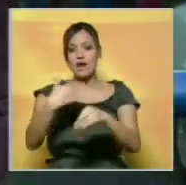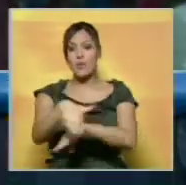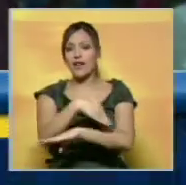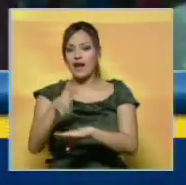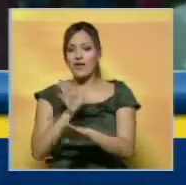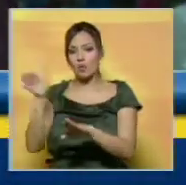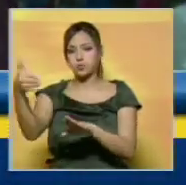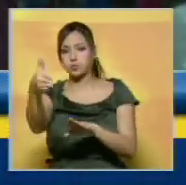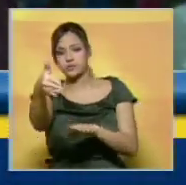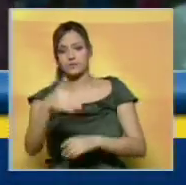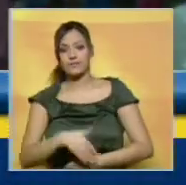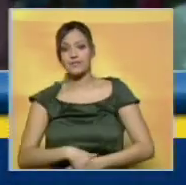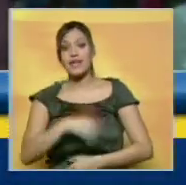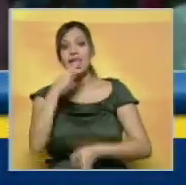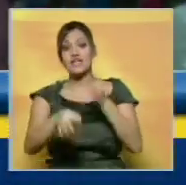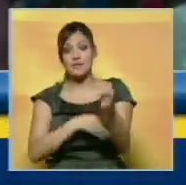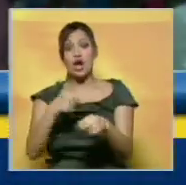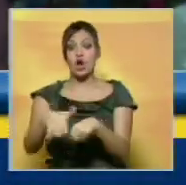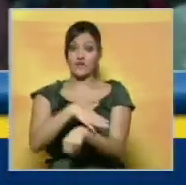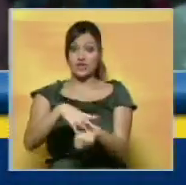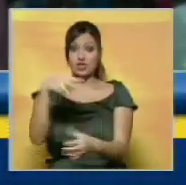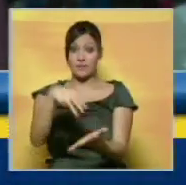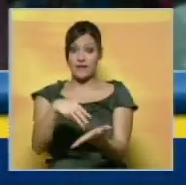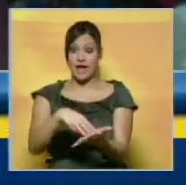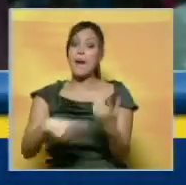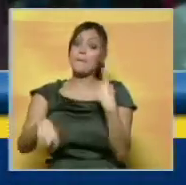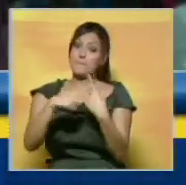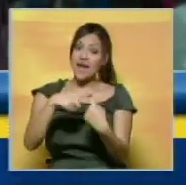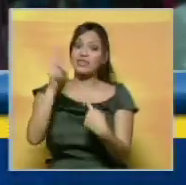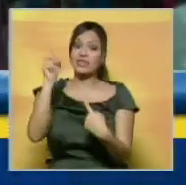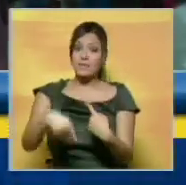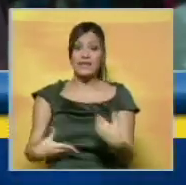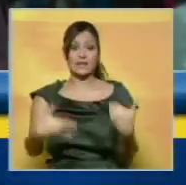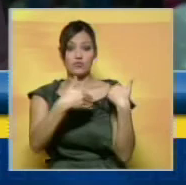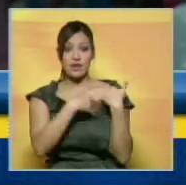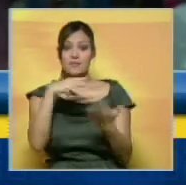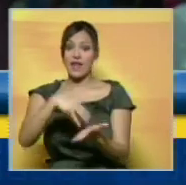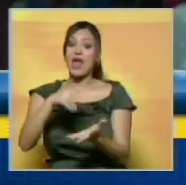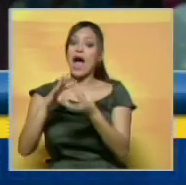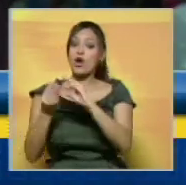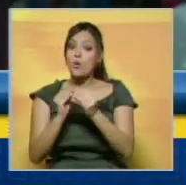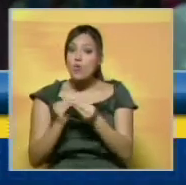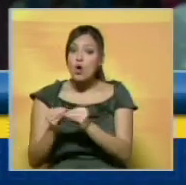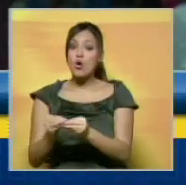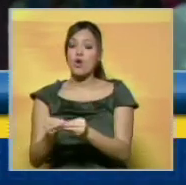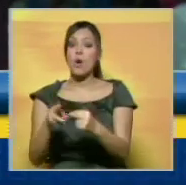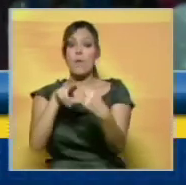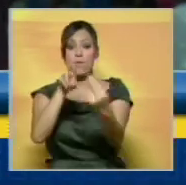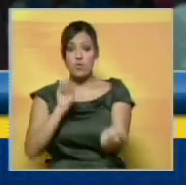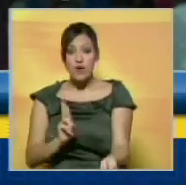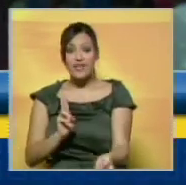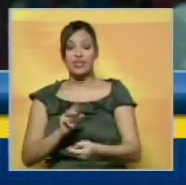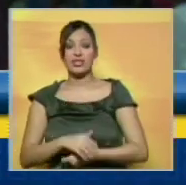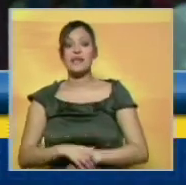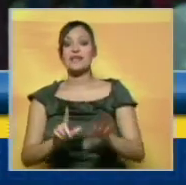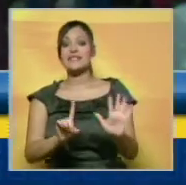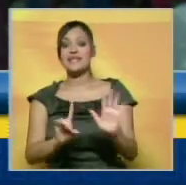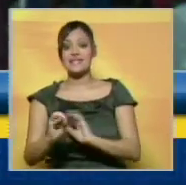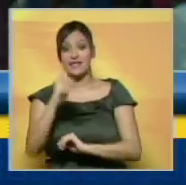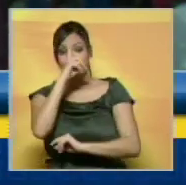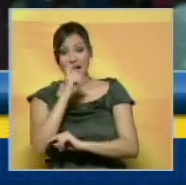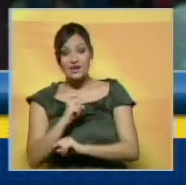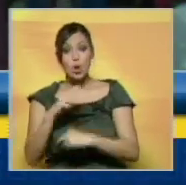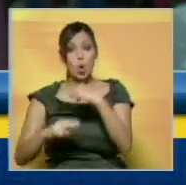Vecinos del sector El Clavo exigen tanto a la Gobernación de Miranda como a Corpo Miranda que reparen cuanto antes el puente del Samán con 60 años